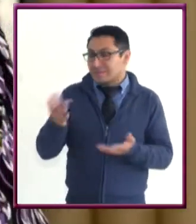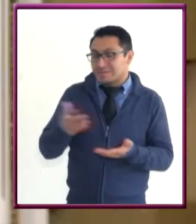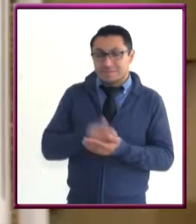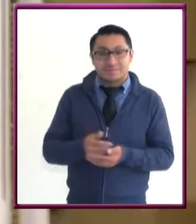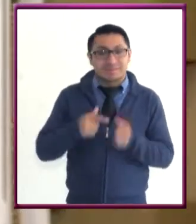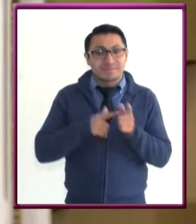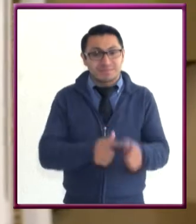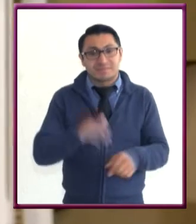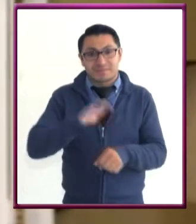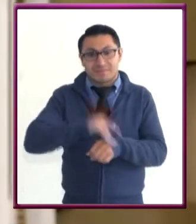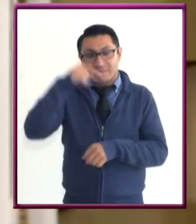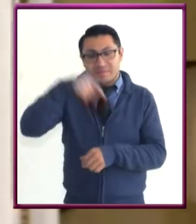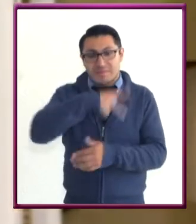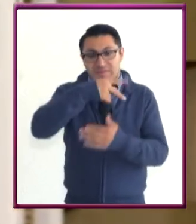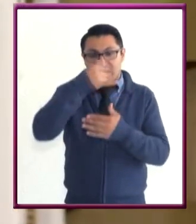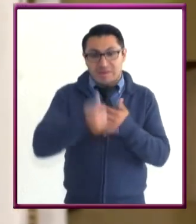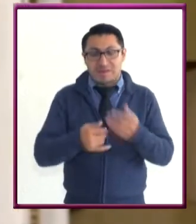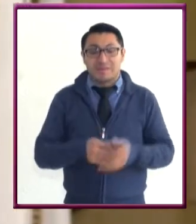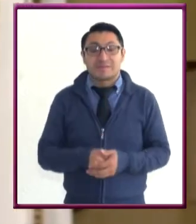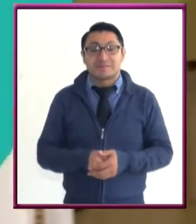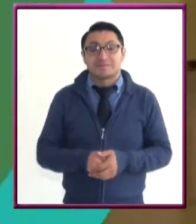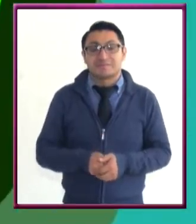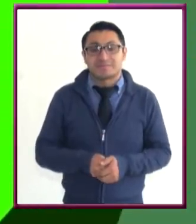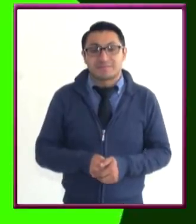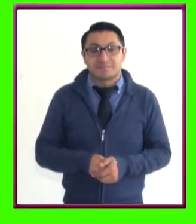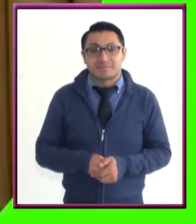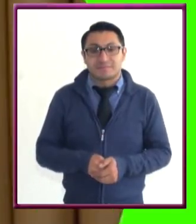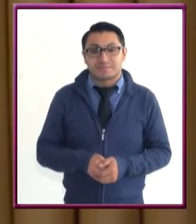Gracias, Adelita. Continuamos con más en esta edición de Agenda Verde.